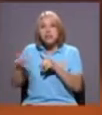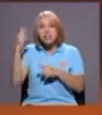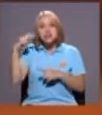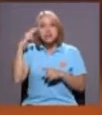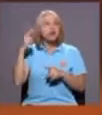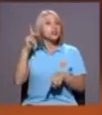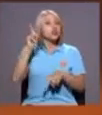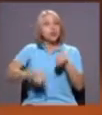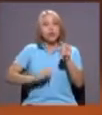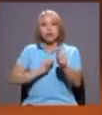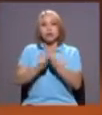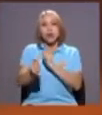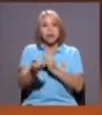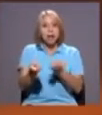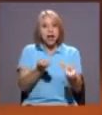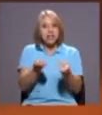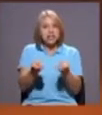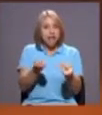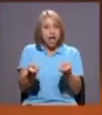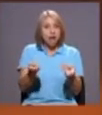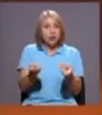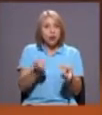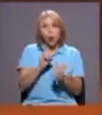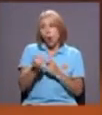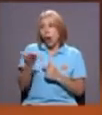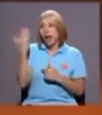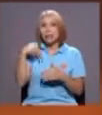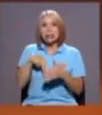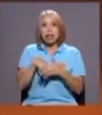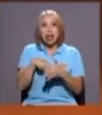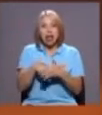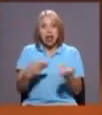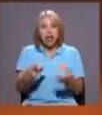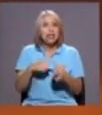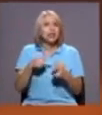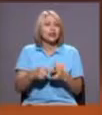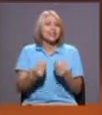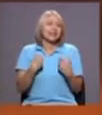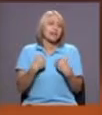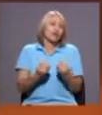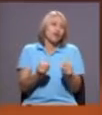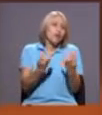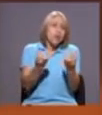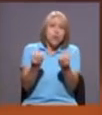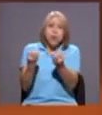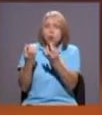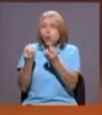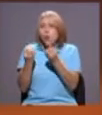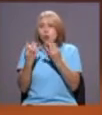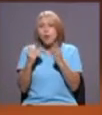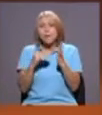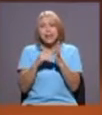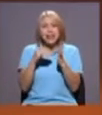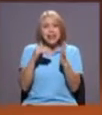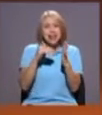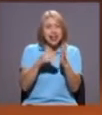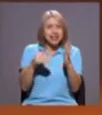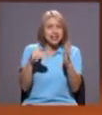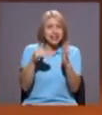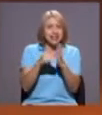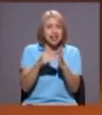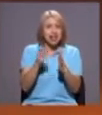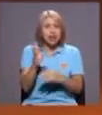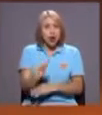o vivieron en una circunstancia que les impidió. Entonces ahí tenemos decenas de miles, bastantes decenas de miles